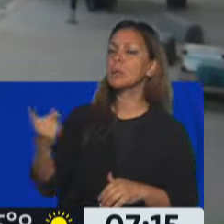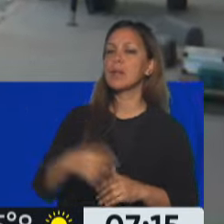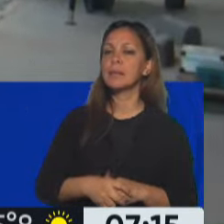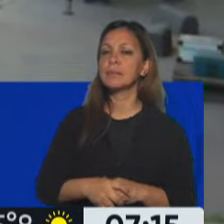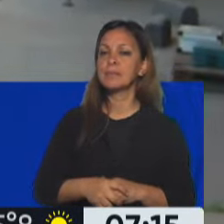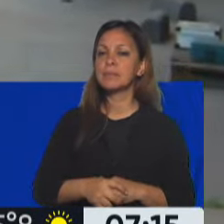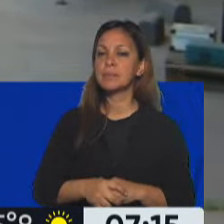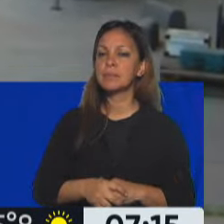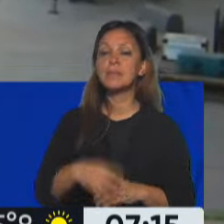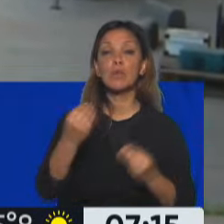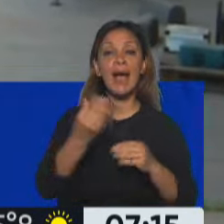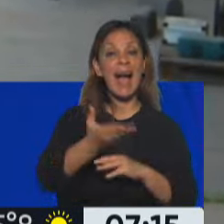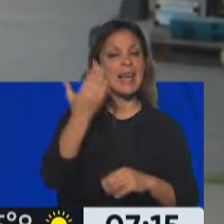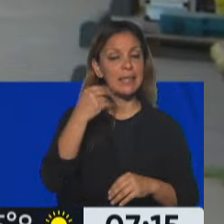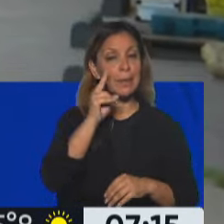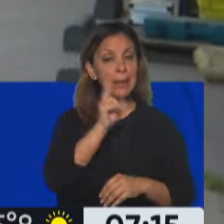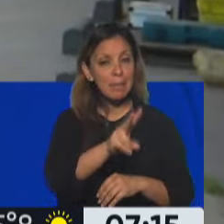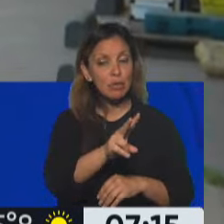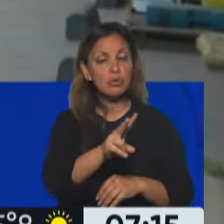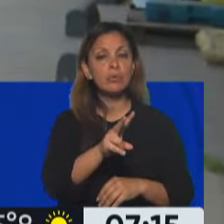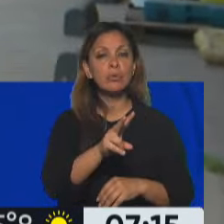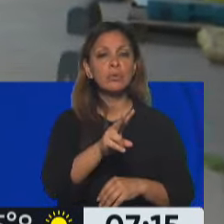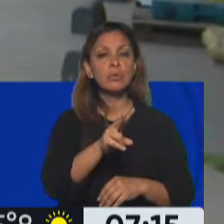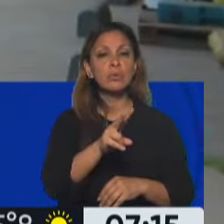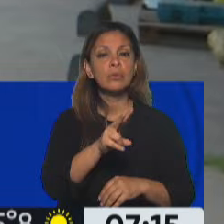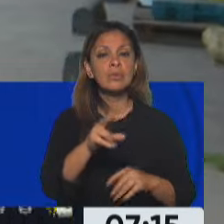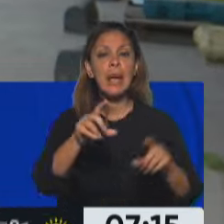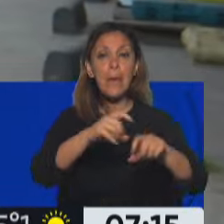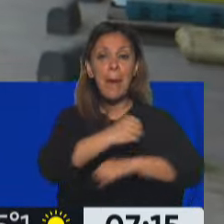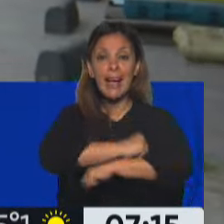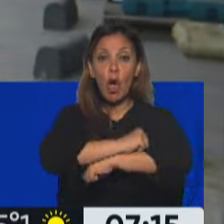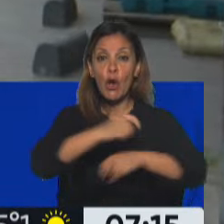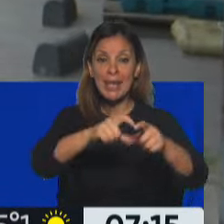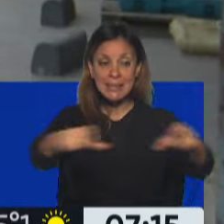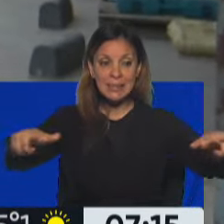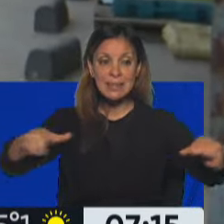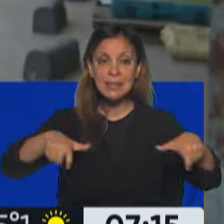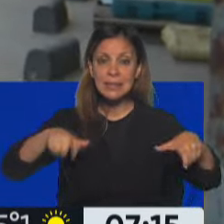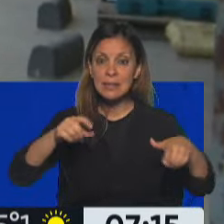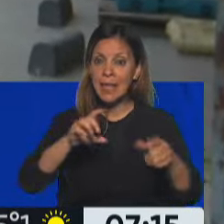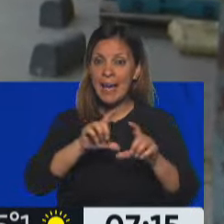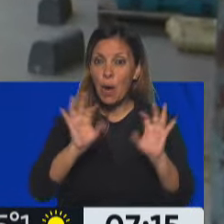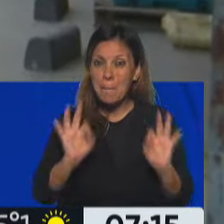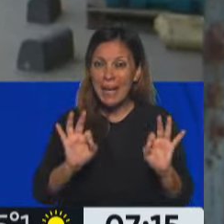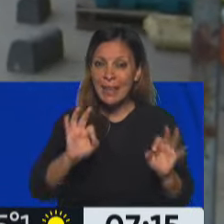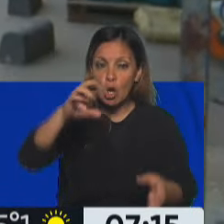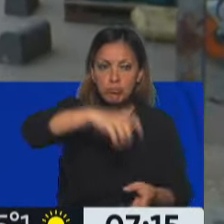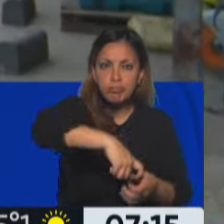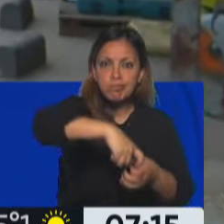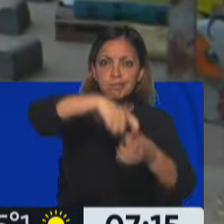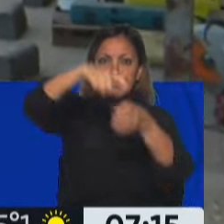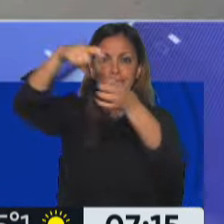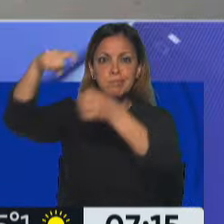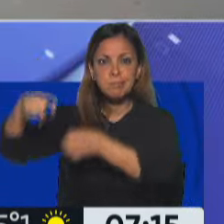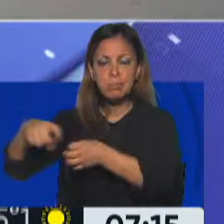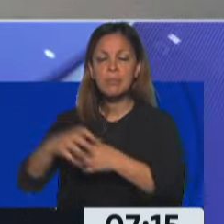para llegar. Porque ayer veíamos que se estaban extrayendo los balcones enteros. Son piezas realmente muy grandes. Claro que sí, Flor,